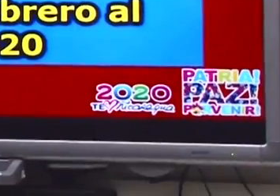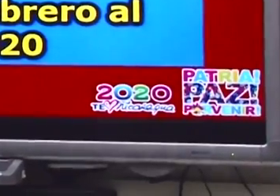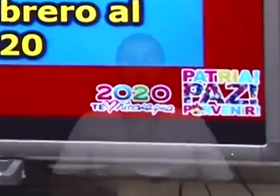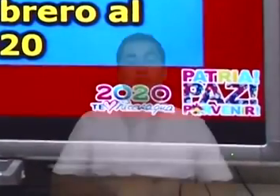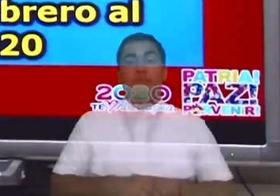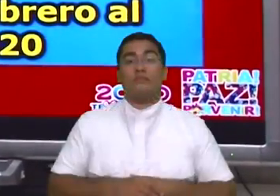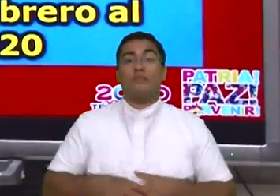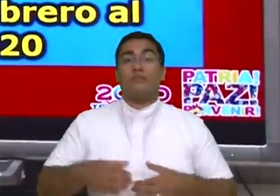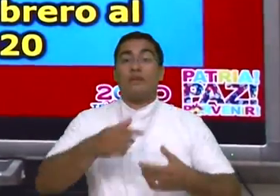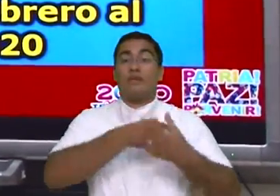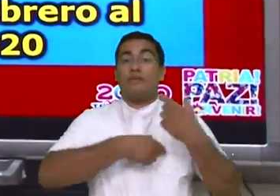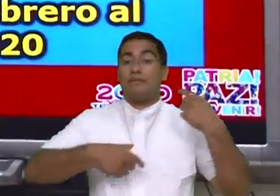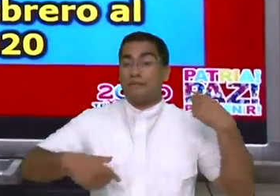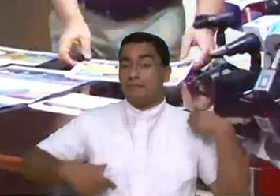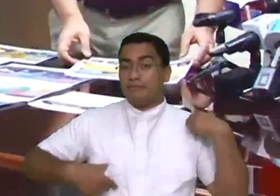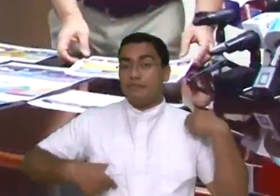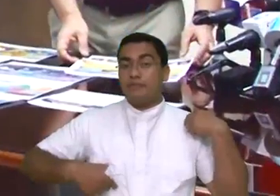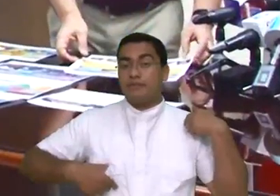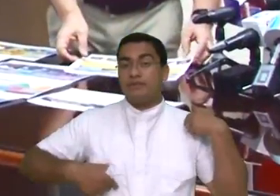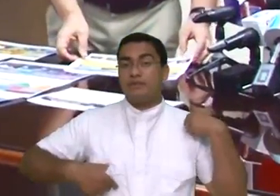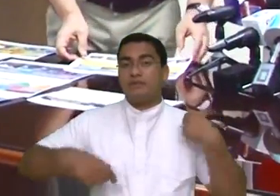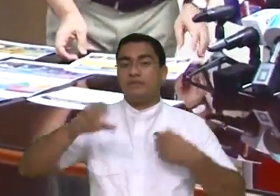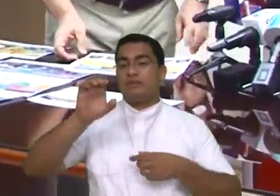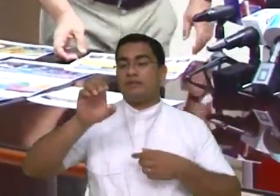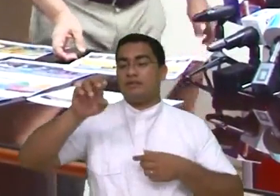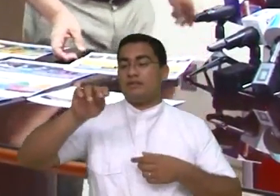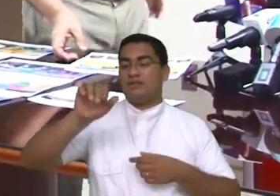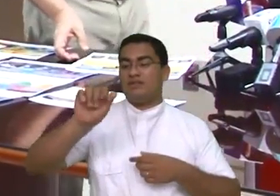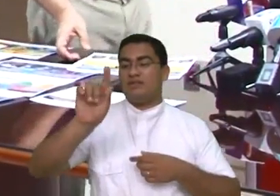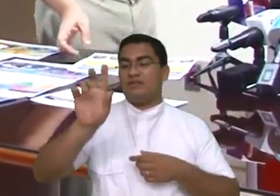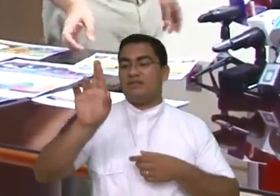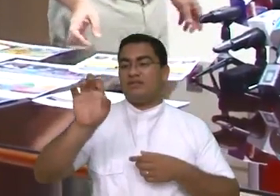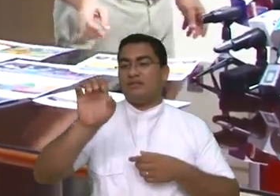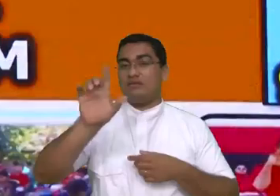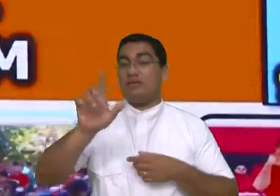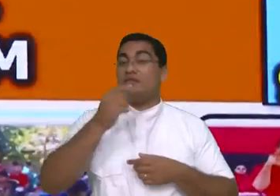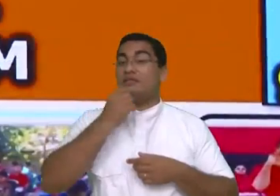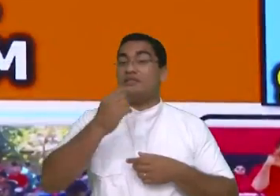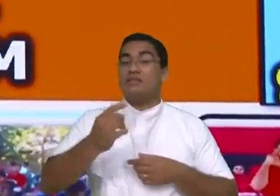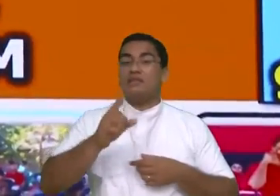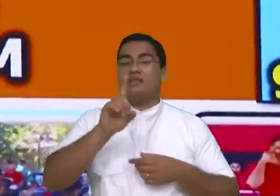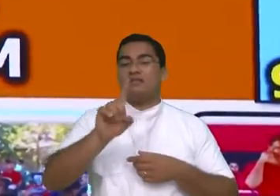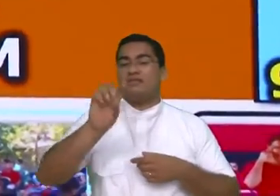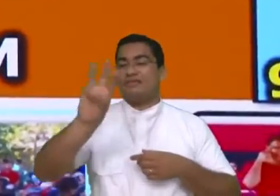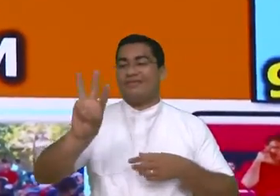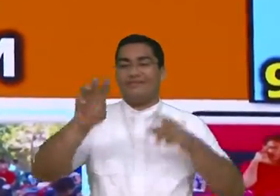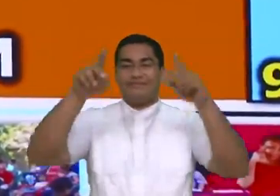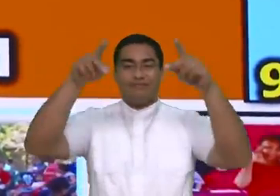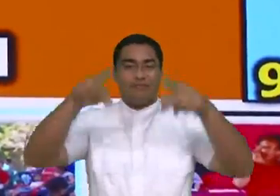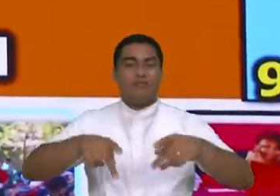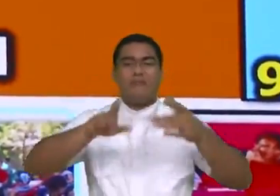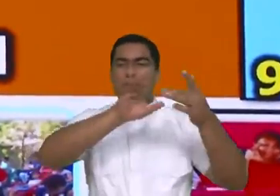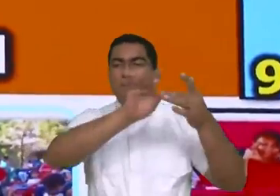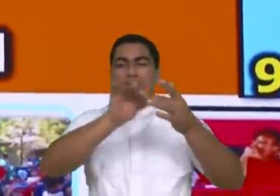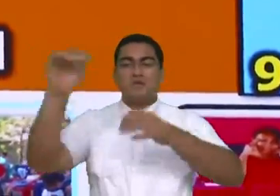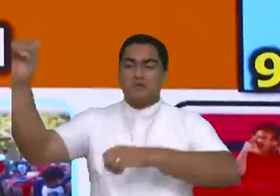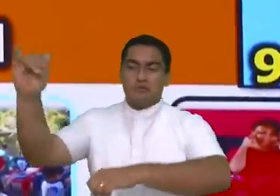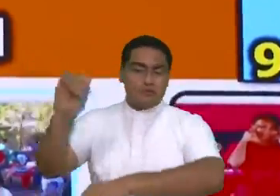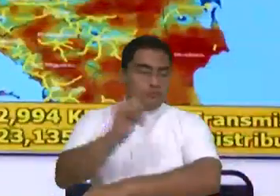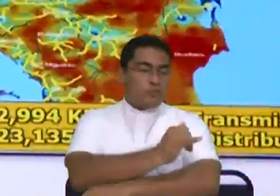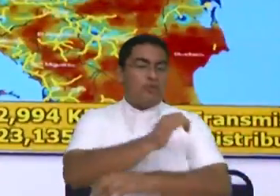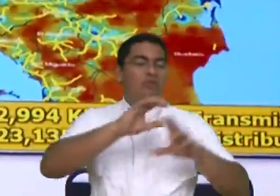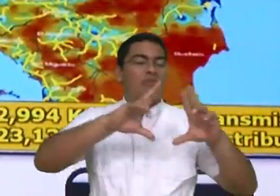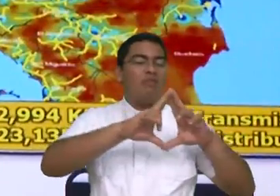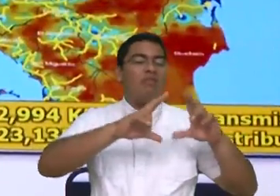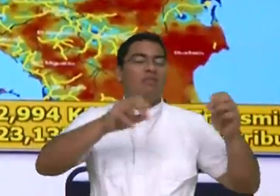El presidente ejecutivo de Natrel anunció la llegada de 13 especialistas a Nicaragua para darle forma a la primera etapa de la planta de